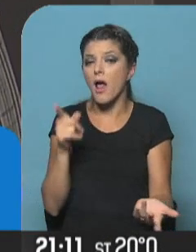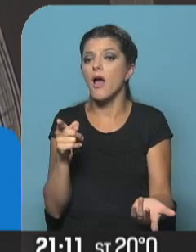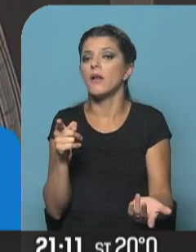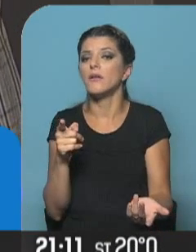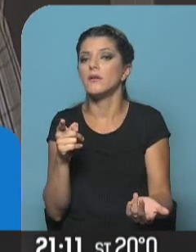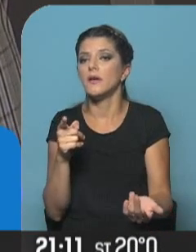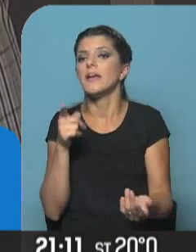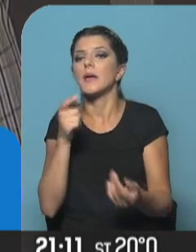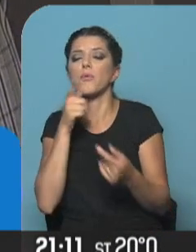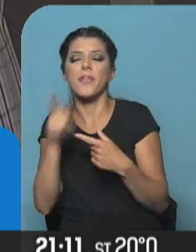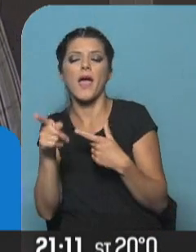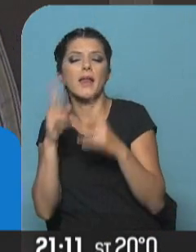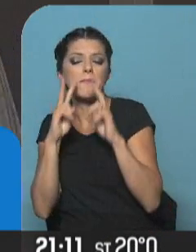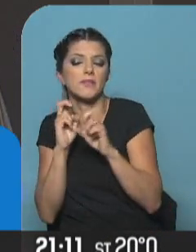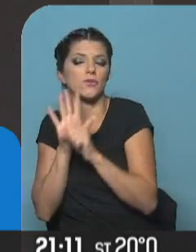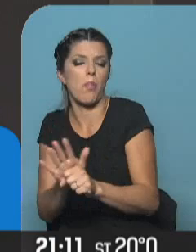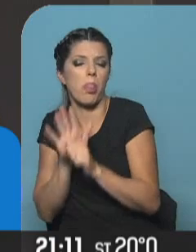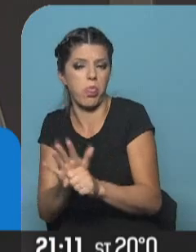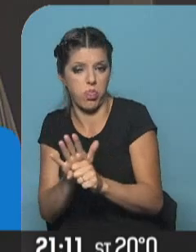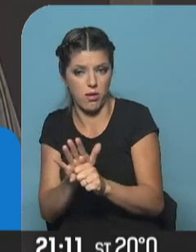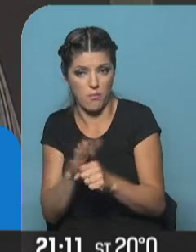de entorpecimiento del proceso?